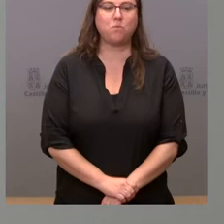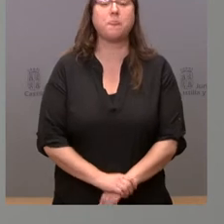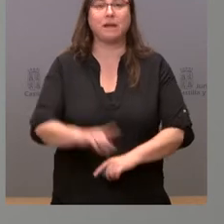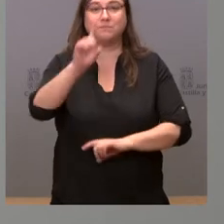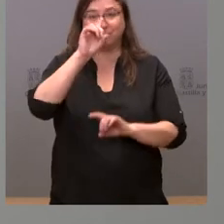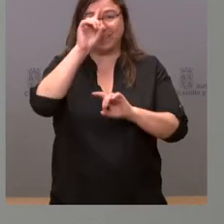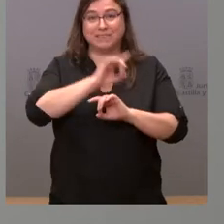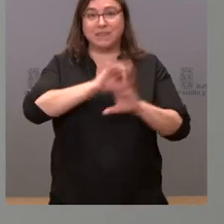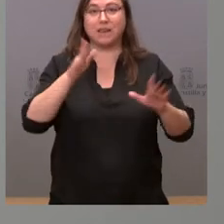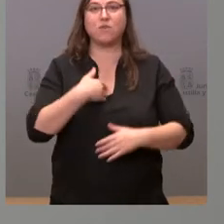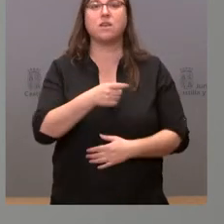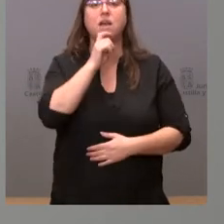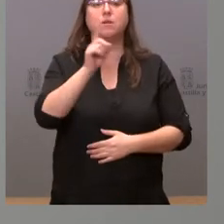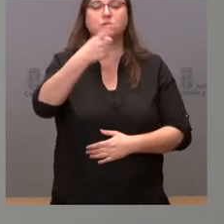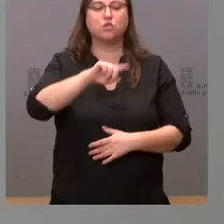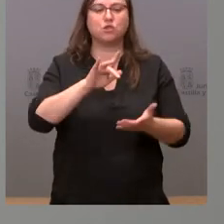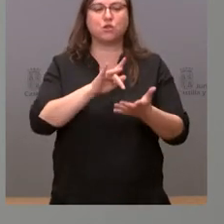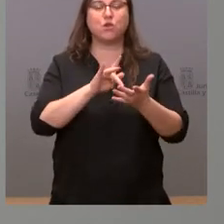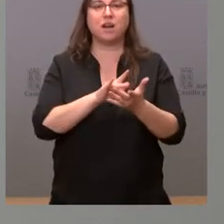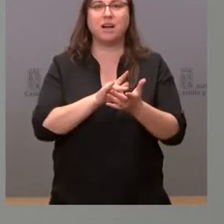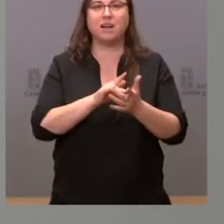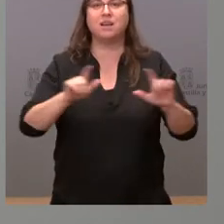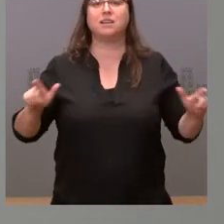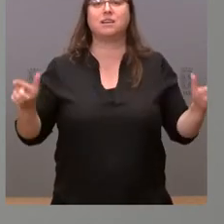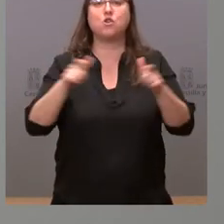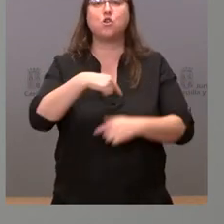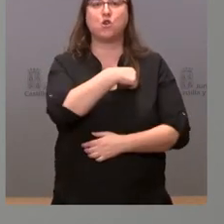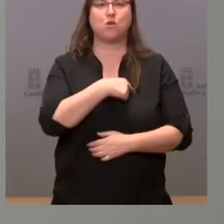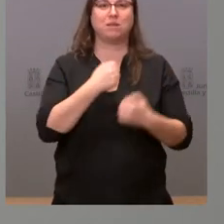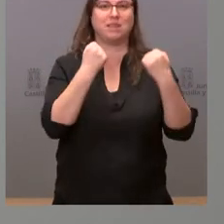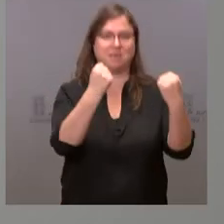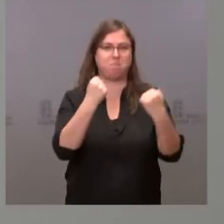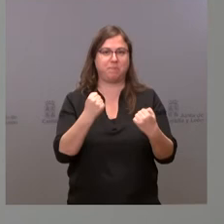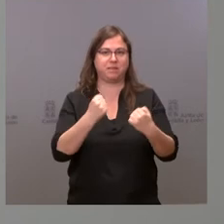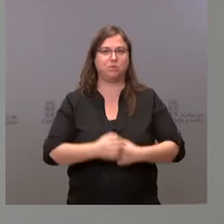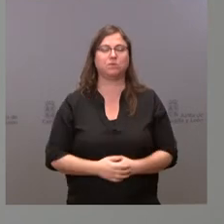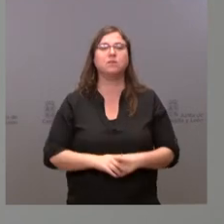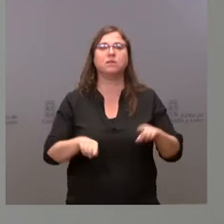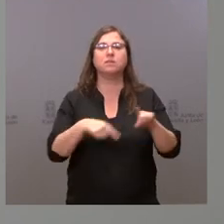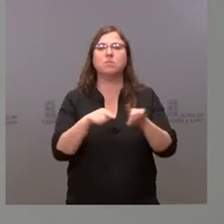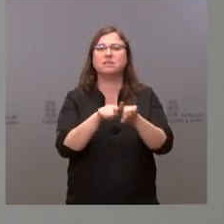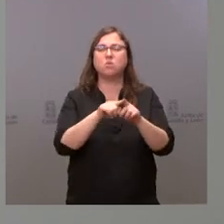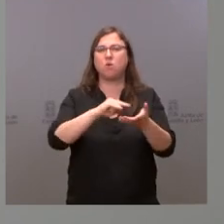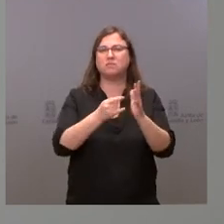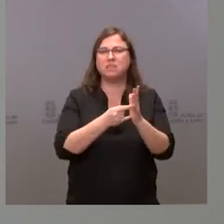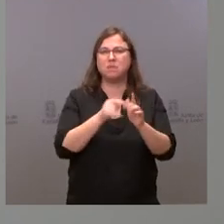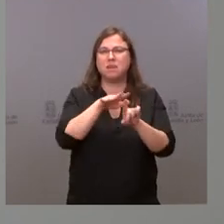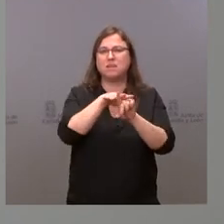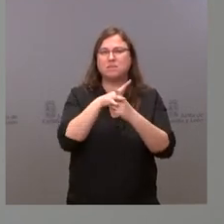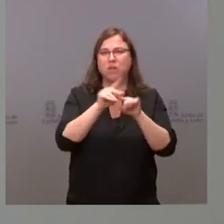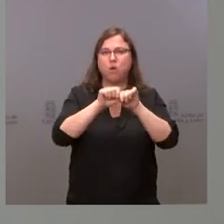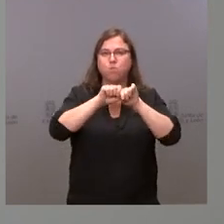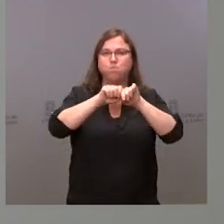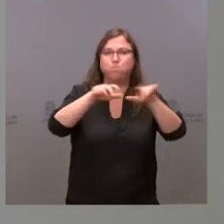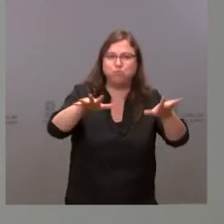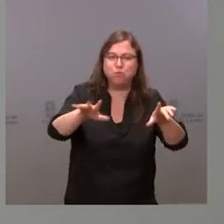reunir al comité de expertos vamos a debatir sobre la situación epidemiológica y asistencial derivada de